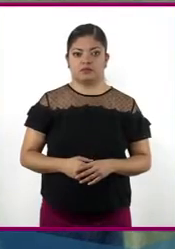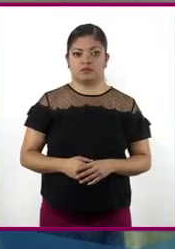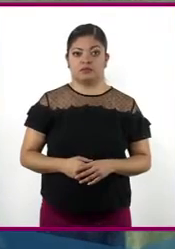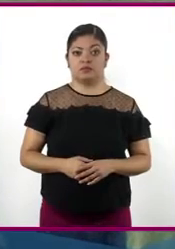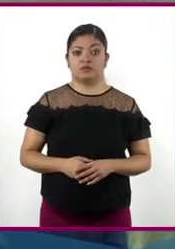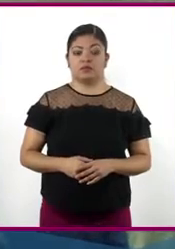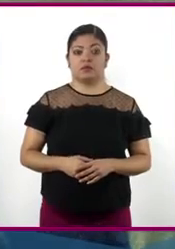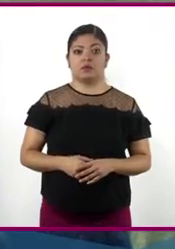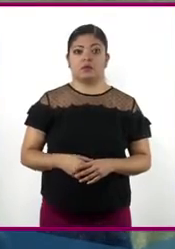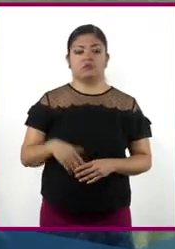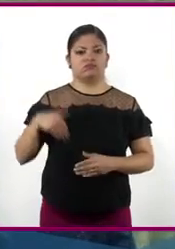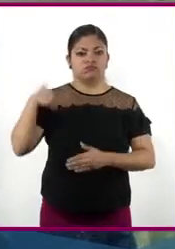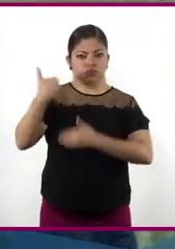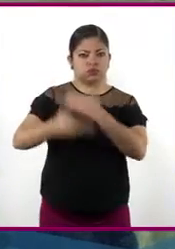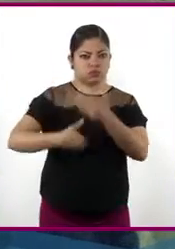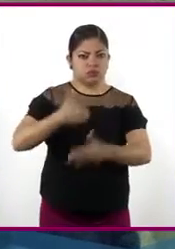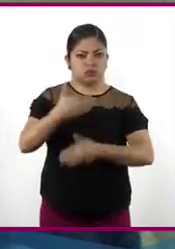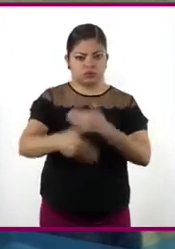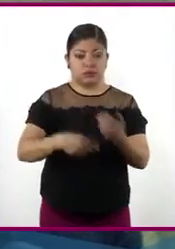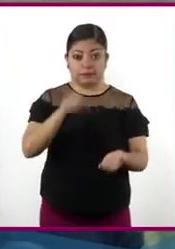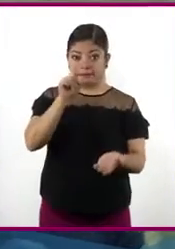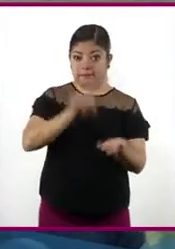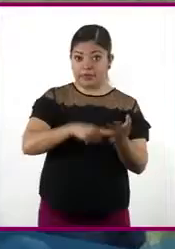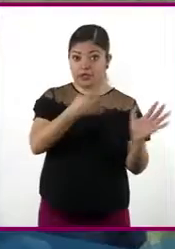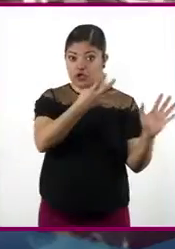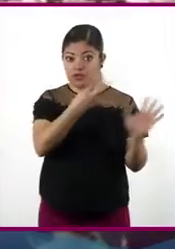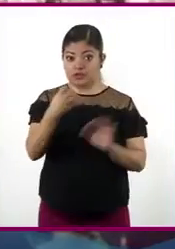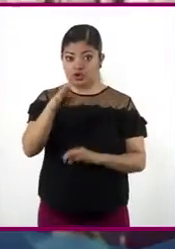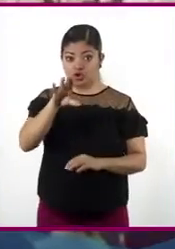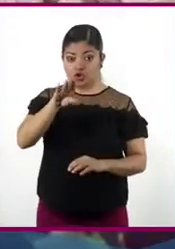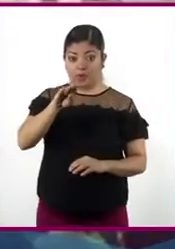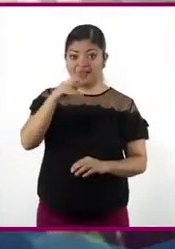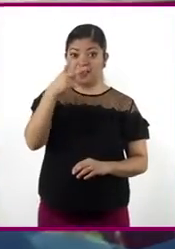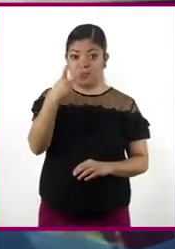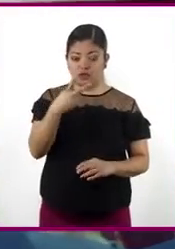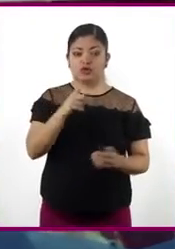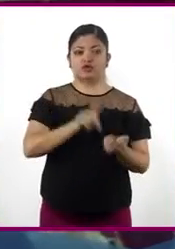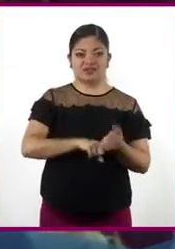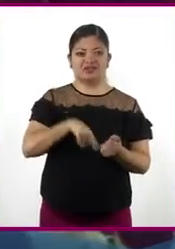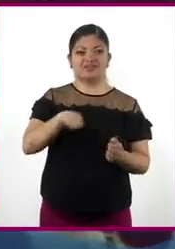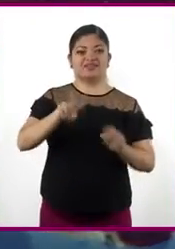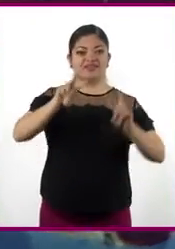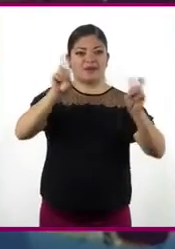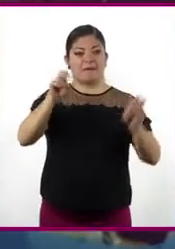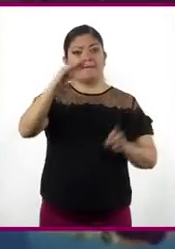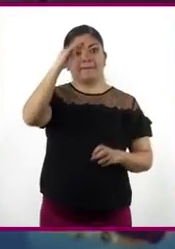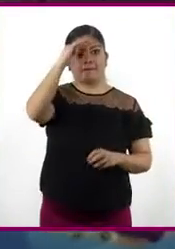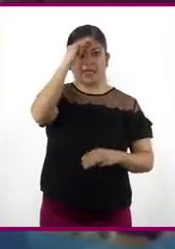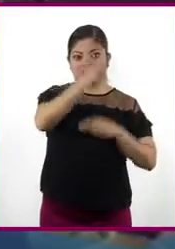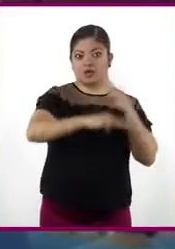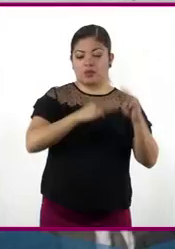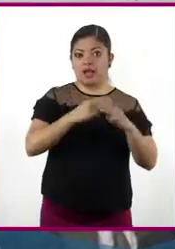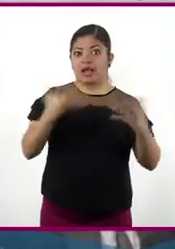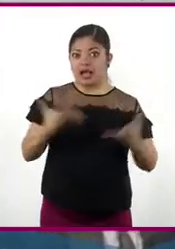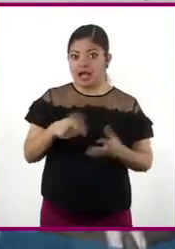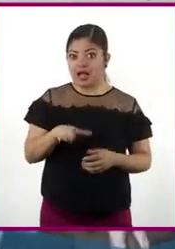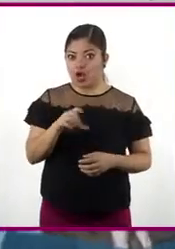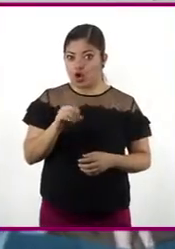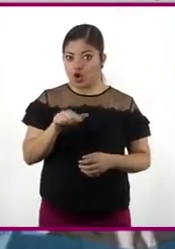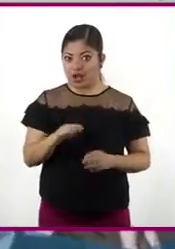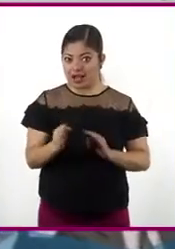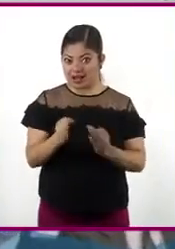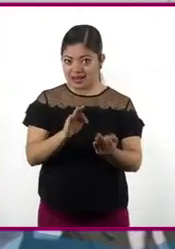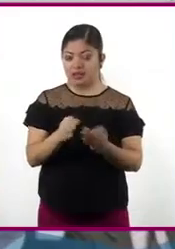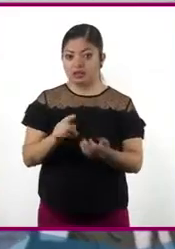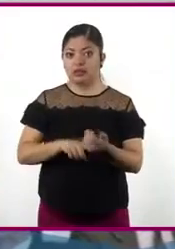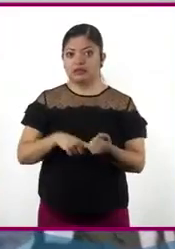Muchos años después, específicamente en 1992, la filosofía de la frase piensa global, actúa local se retomó